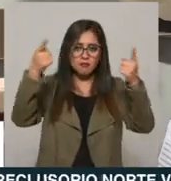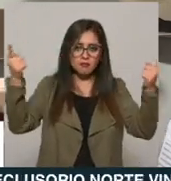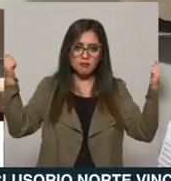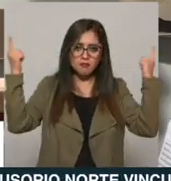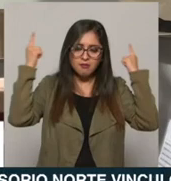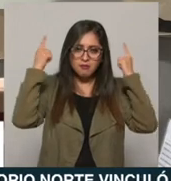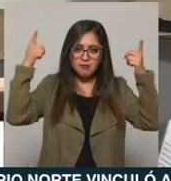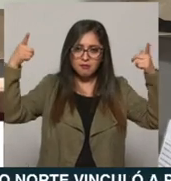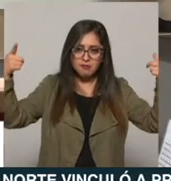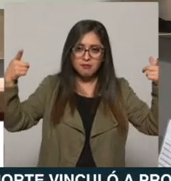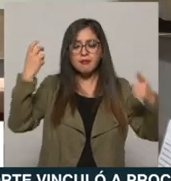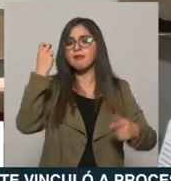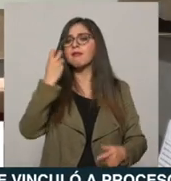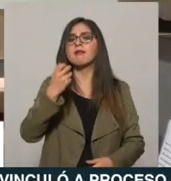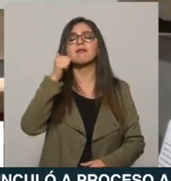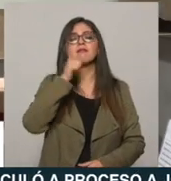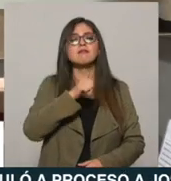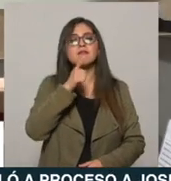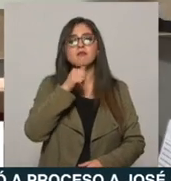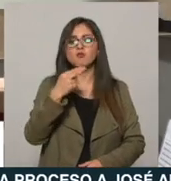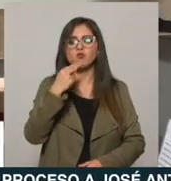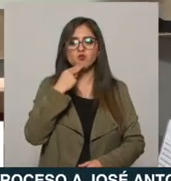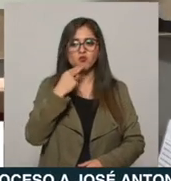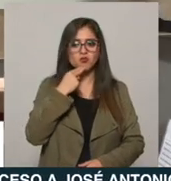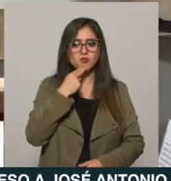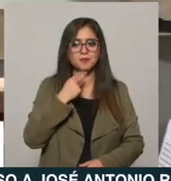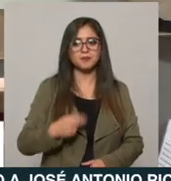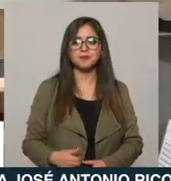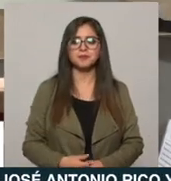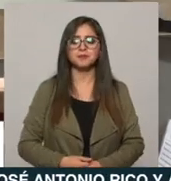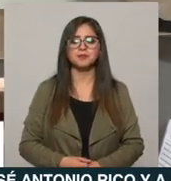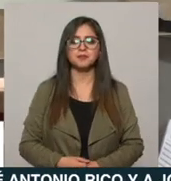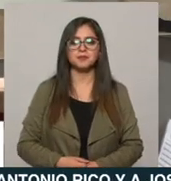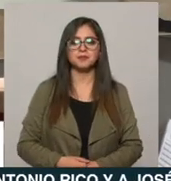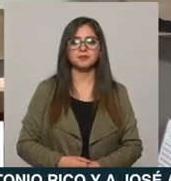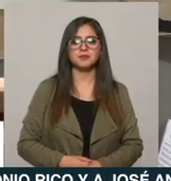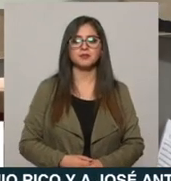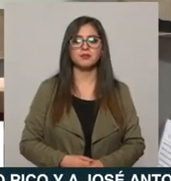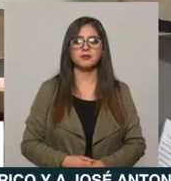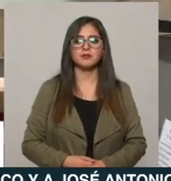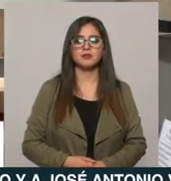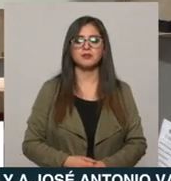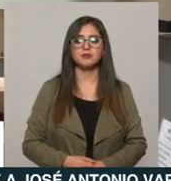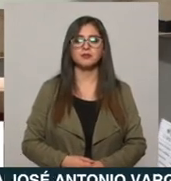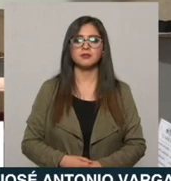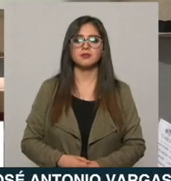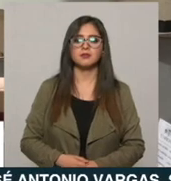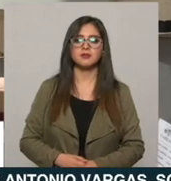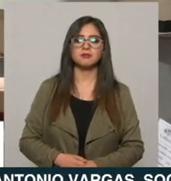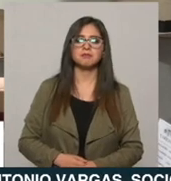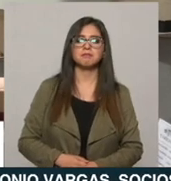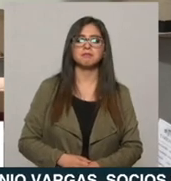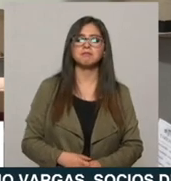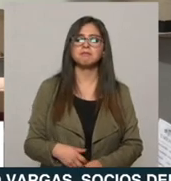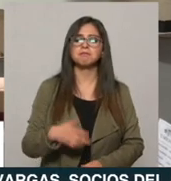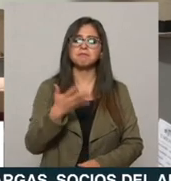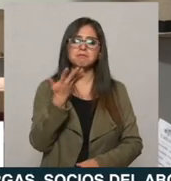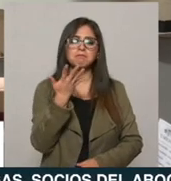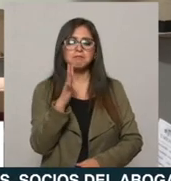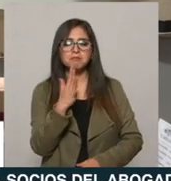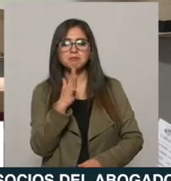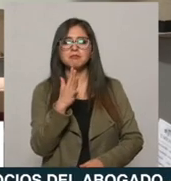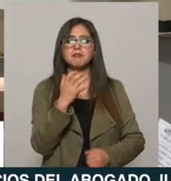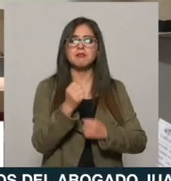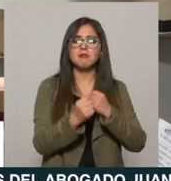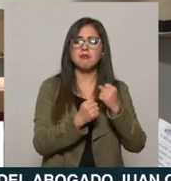tejanas. Esas siempre se han utilizado. Viene realmente el final de los años